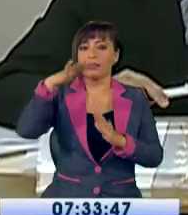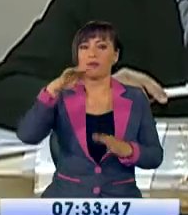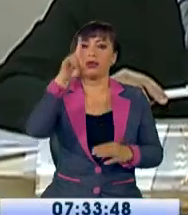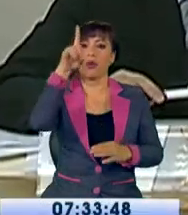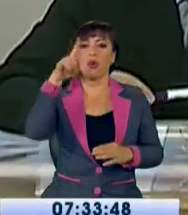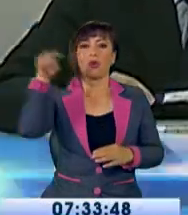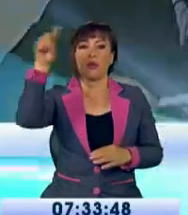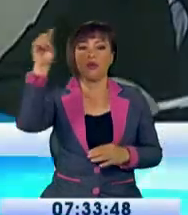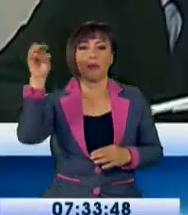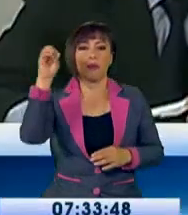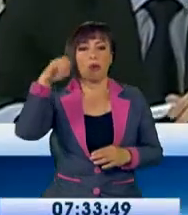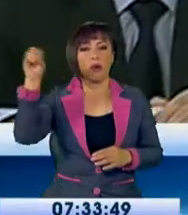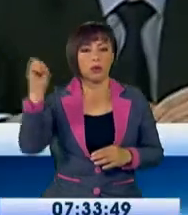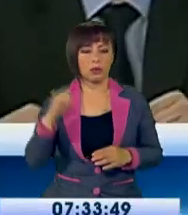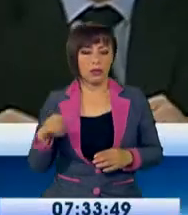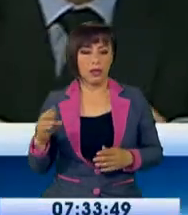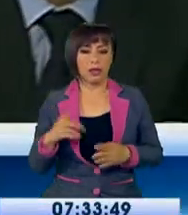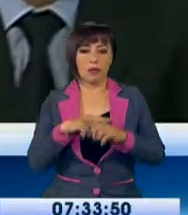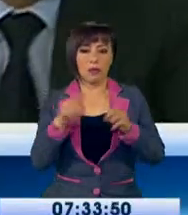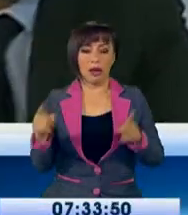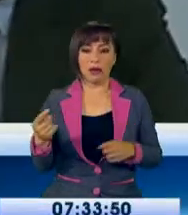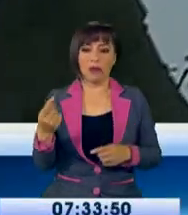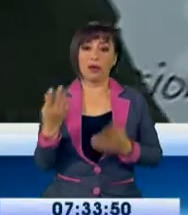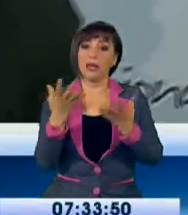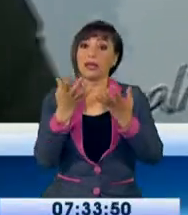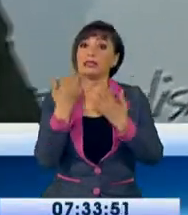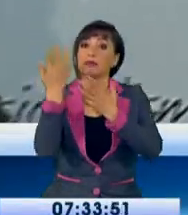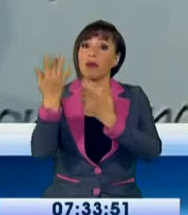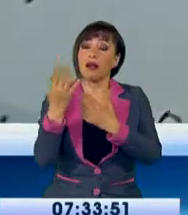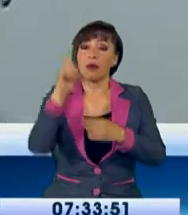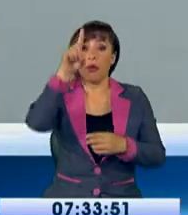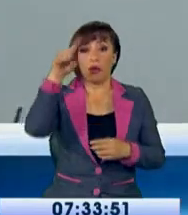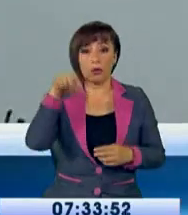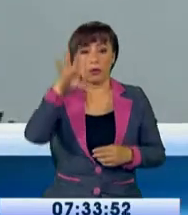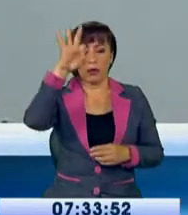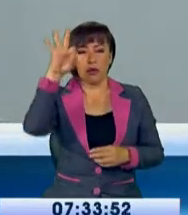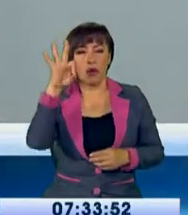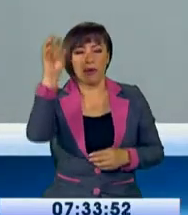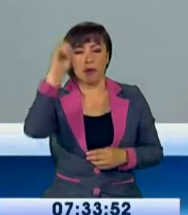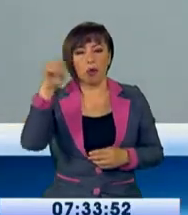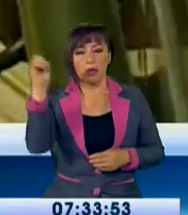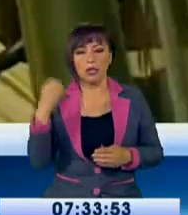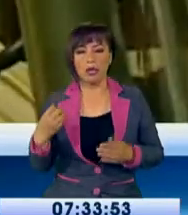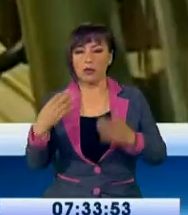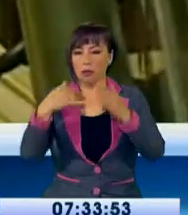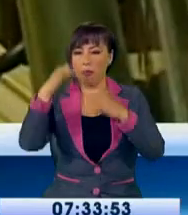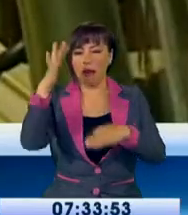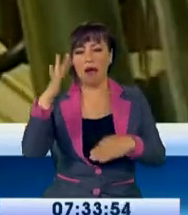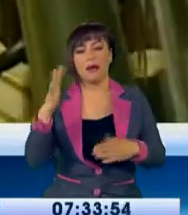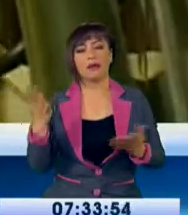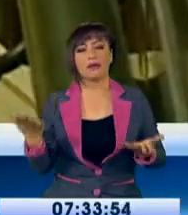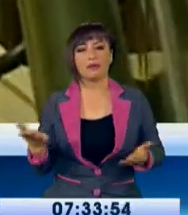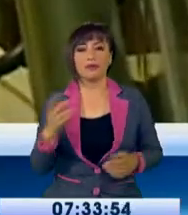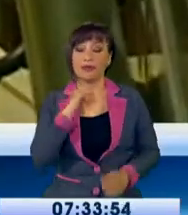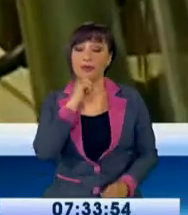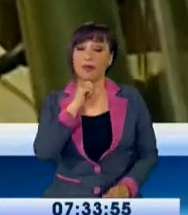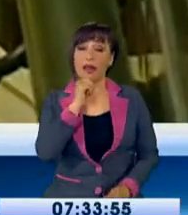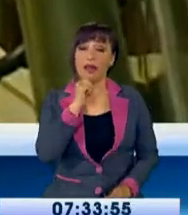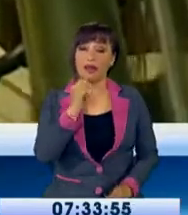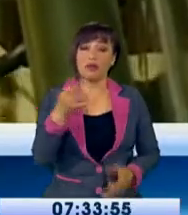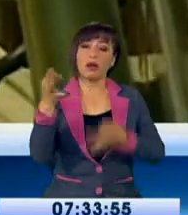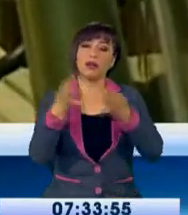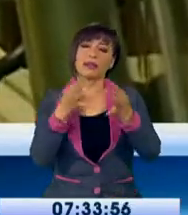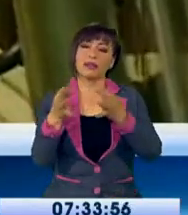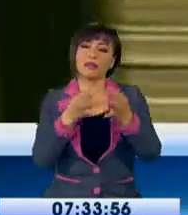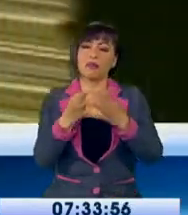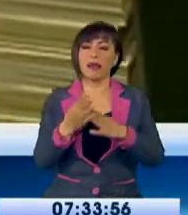la previsión de crecimiento para el 2015 era de 1.9%. El presidente de este organismo, Diego Martínez, explica por qué